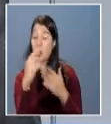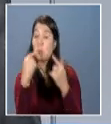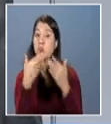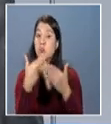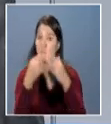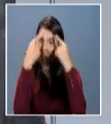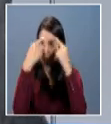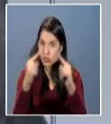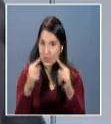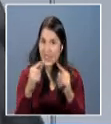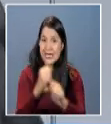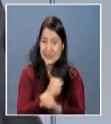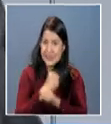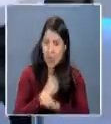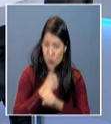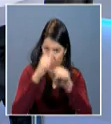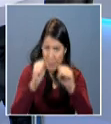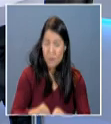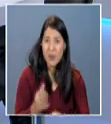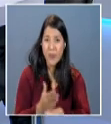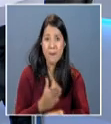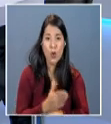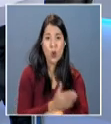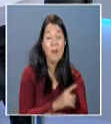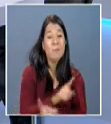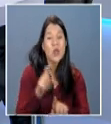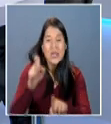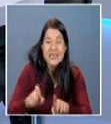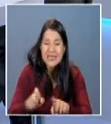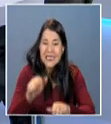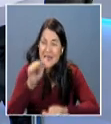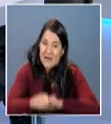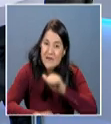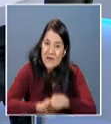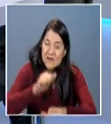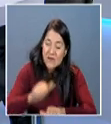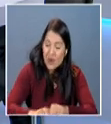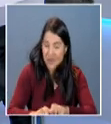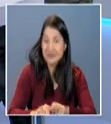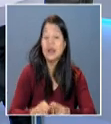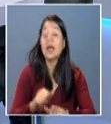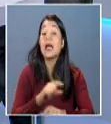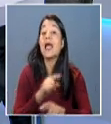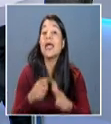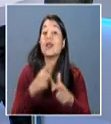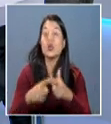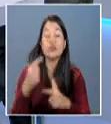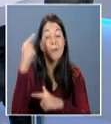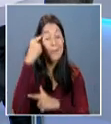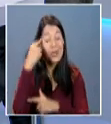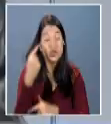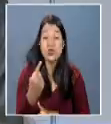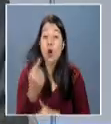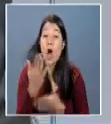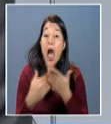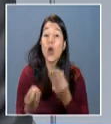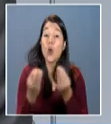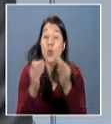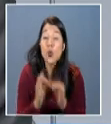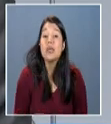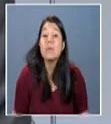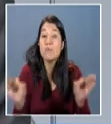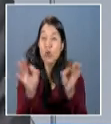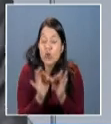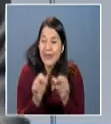se puede revertir, pero usted requiere continuidad en sus esfuerzos. Entonces, yo creo que uno de los aspectos más importantes es darle continuidad a programas muy buenos que